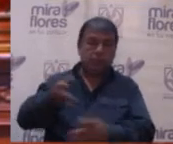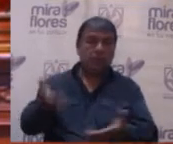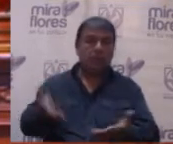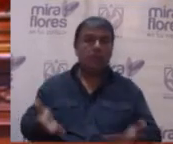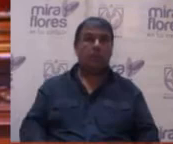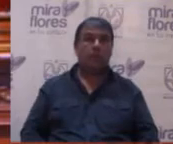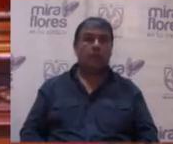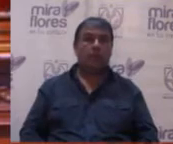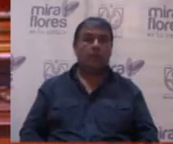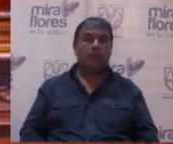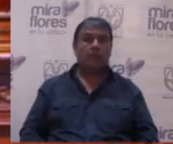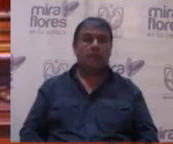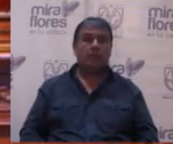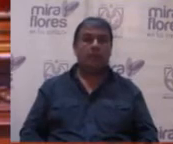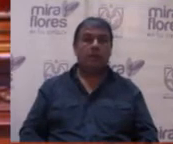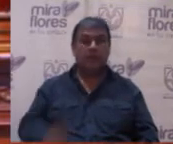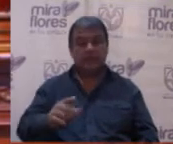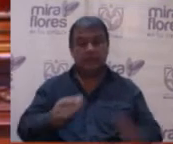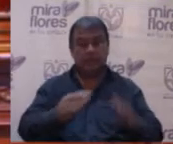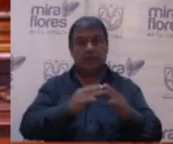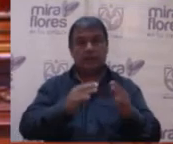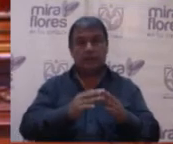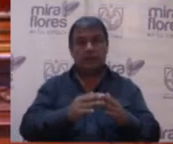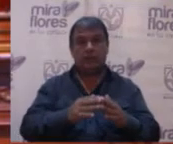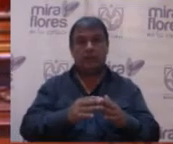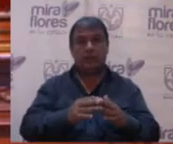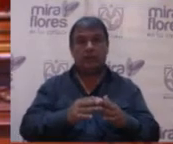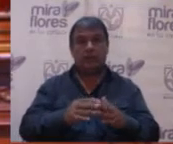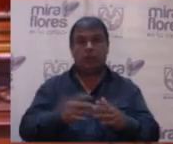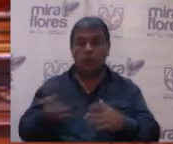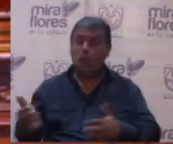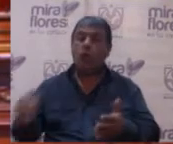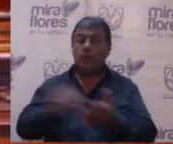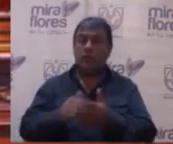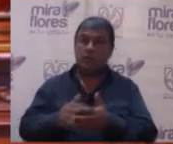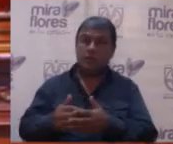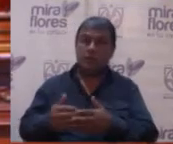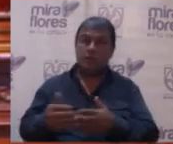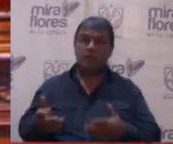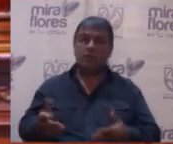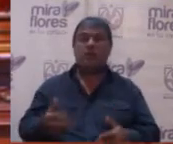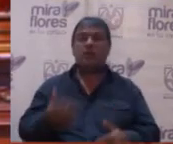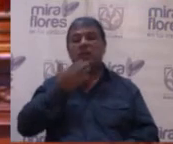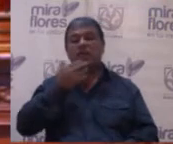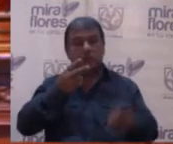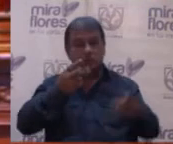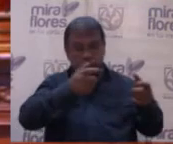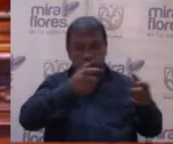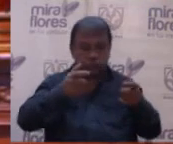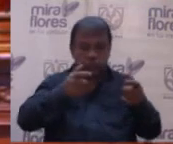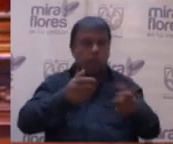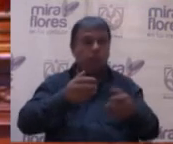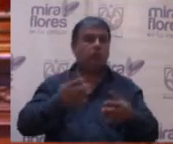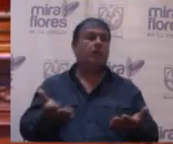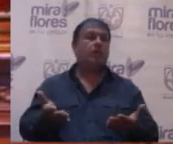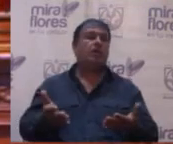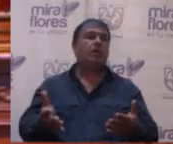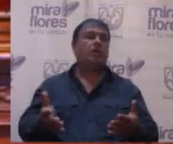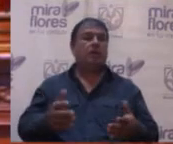jurisdiccional, ese inmueble fue retomado por quienes custodian los bienes que